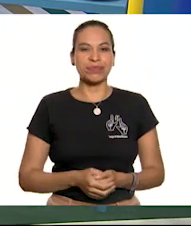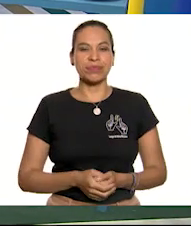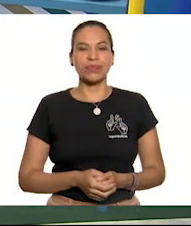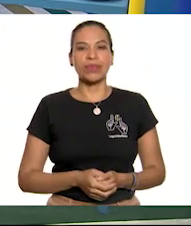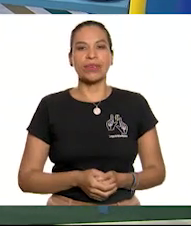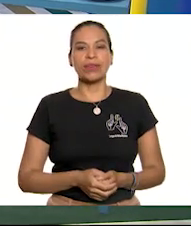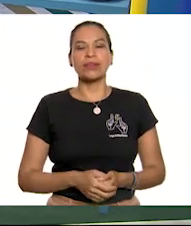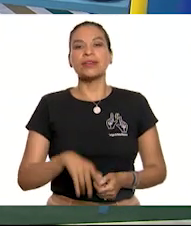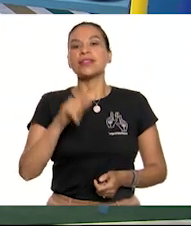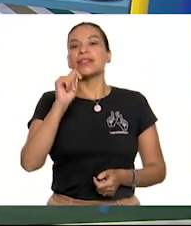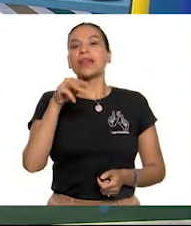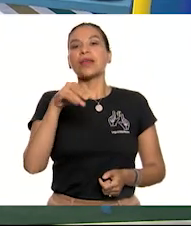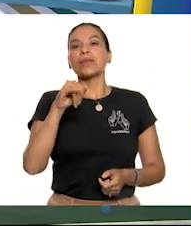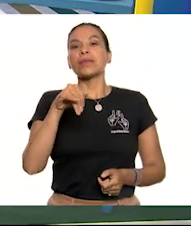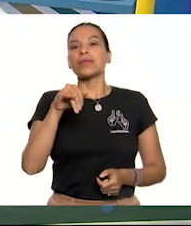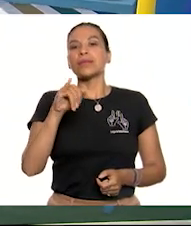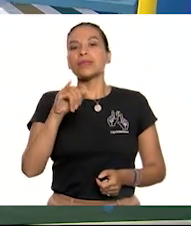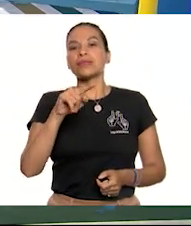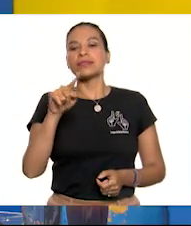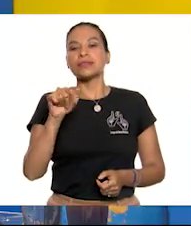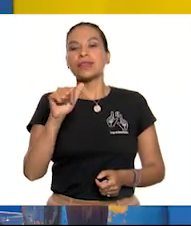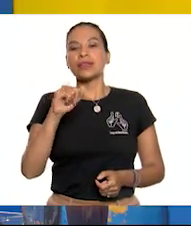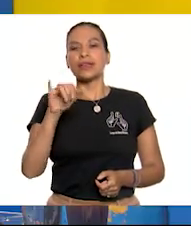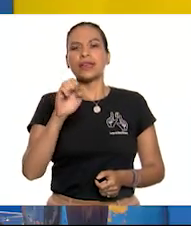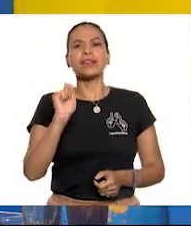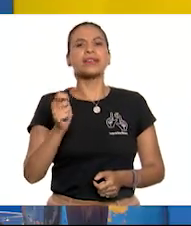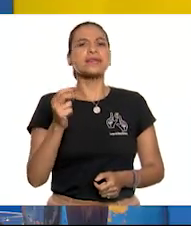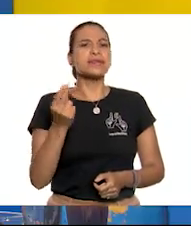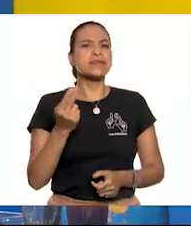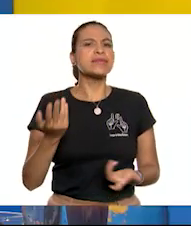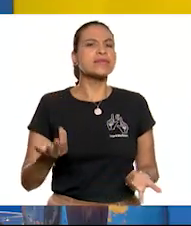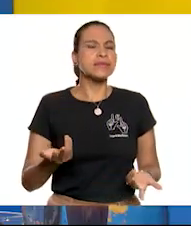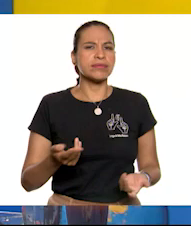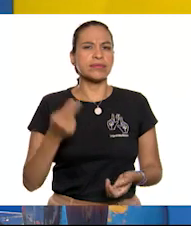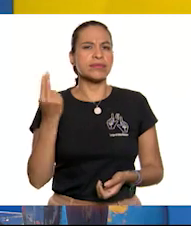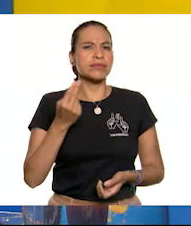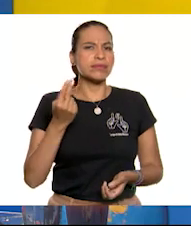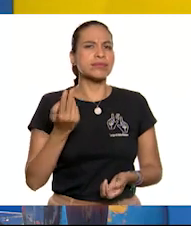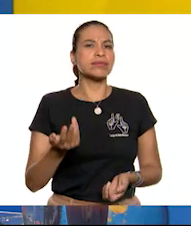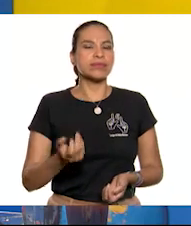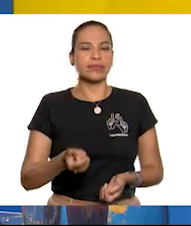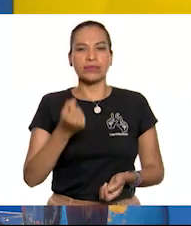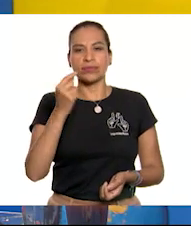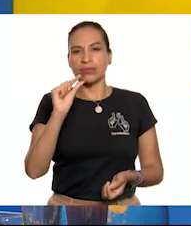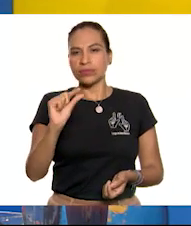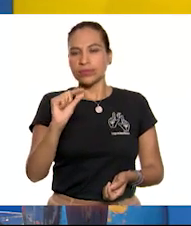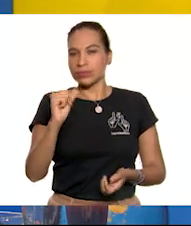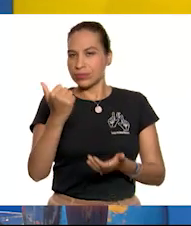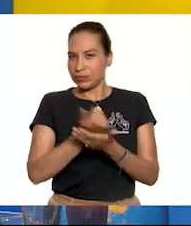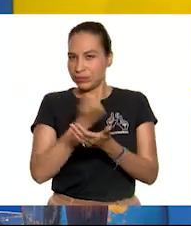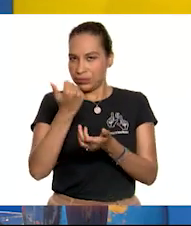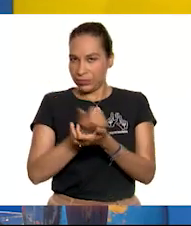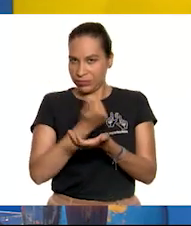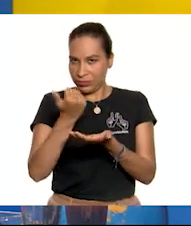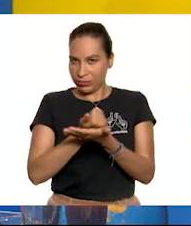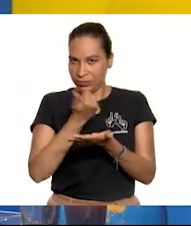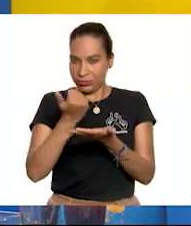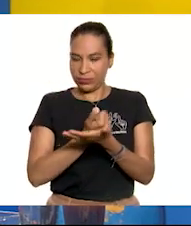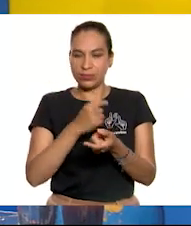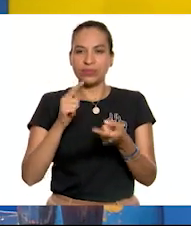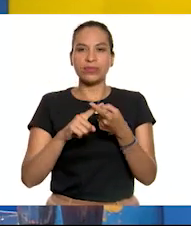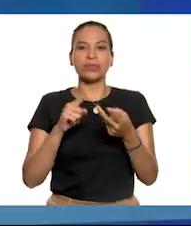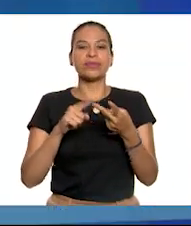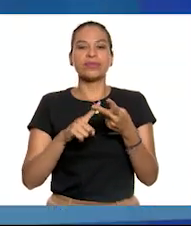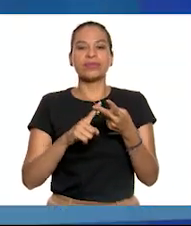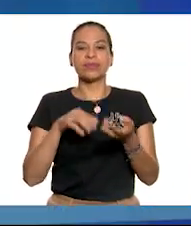Exactamente. Para el tamizaje, ¿qué vamos a necesitar, Juan Carlos? Vamos a necesitar un poco de arroz. Arroz. También vamos